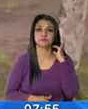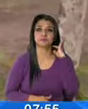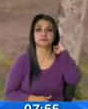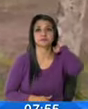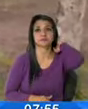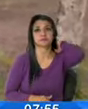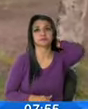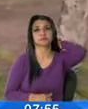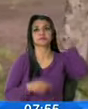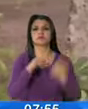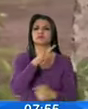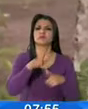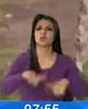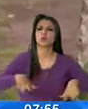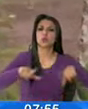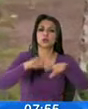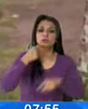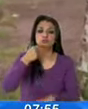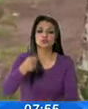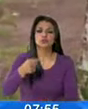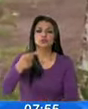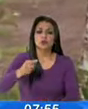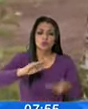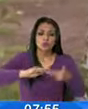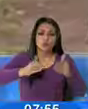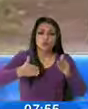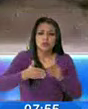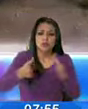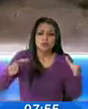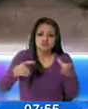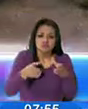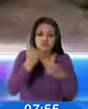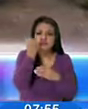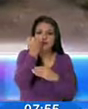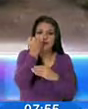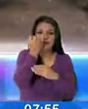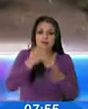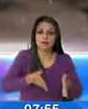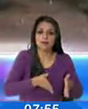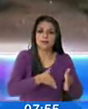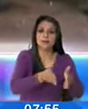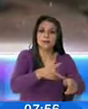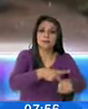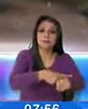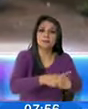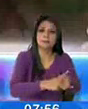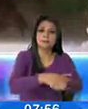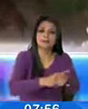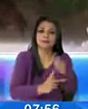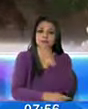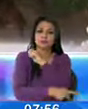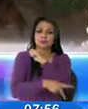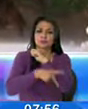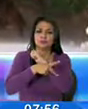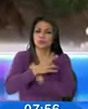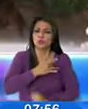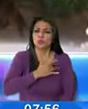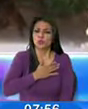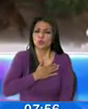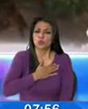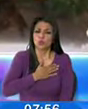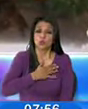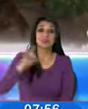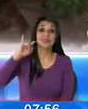En San José de Chihuahua, pequeña población habitada por indígenas Shuar, en la vía Macaspullo, en Morona, Santiago, se lamenta la muerte de